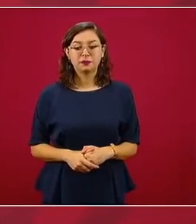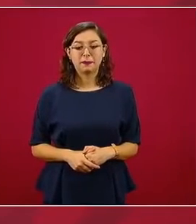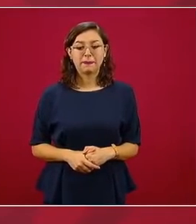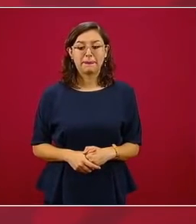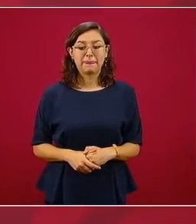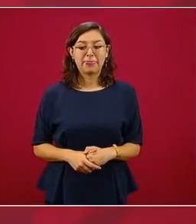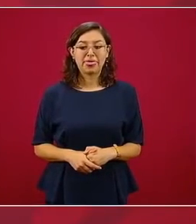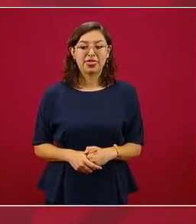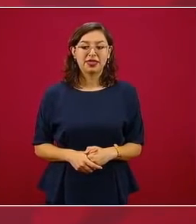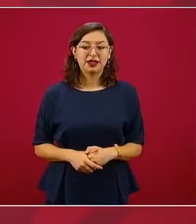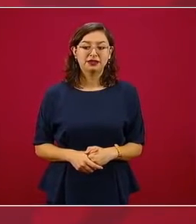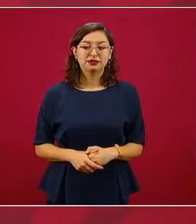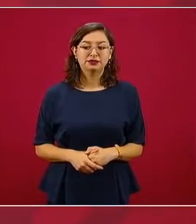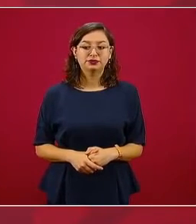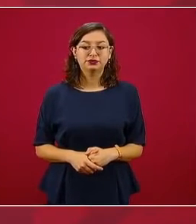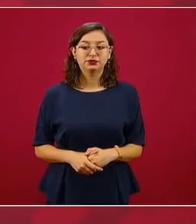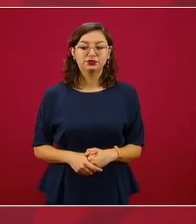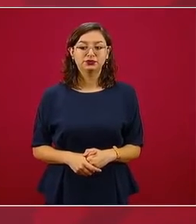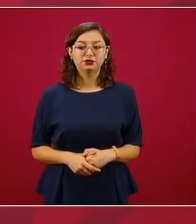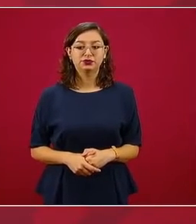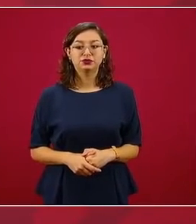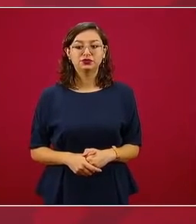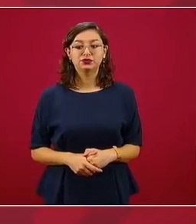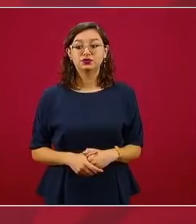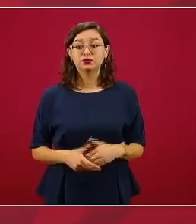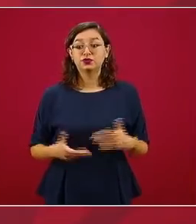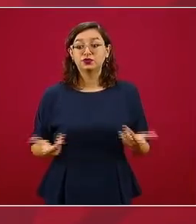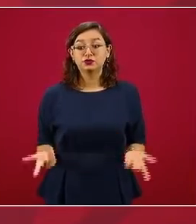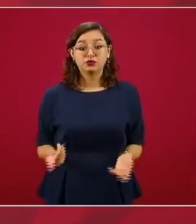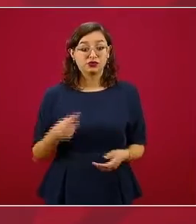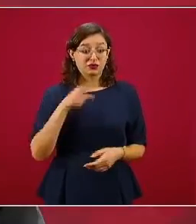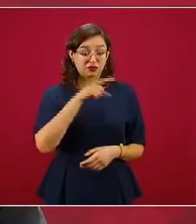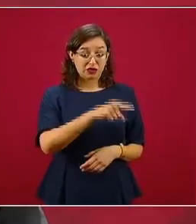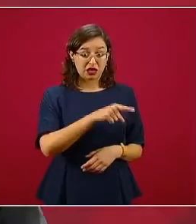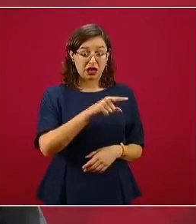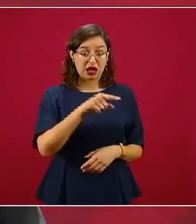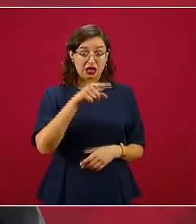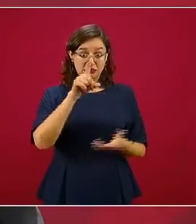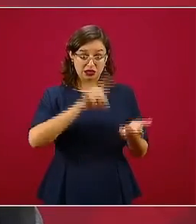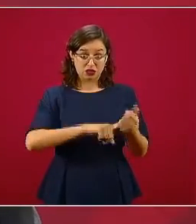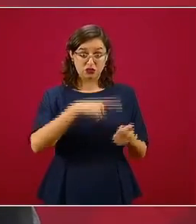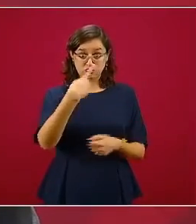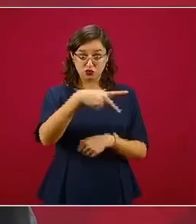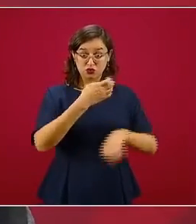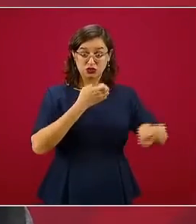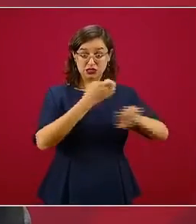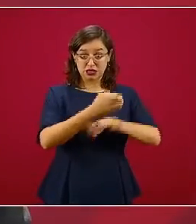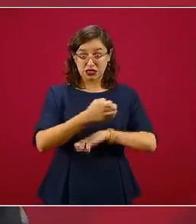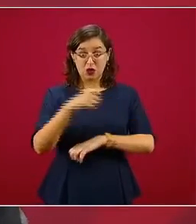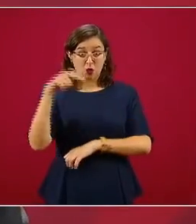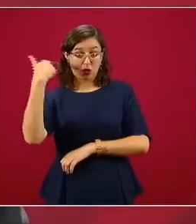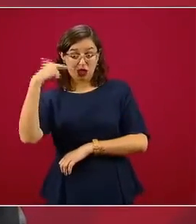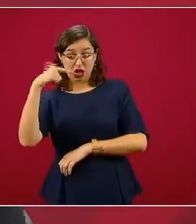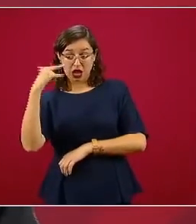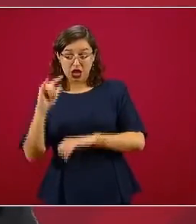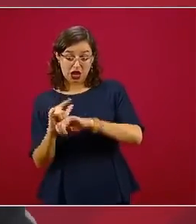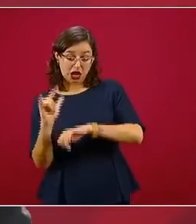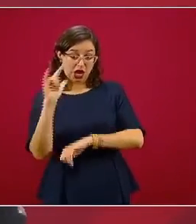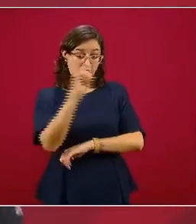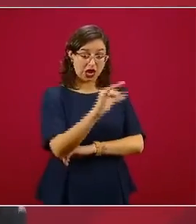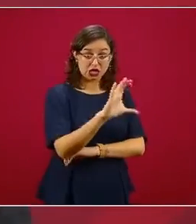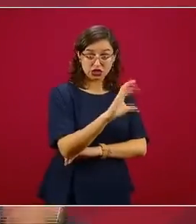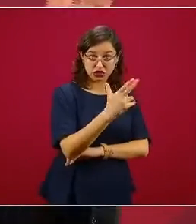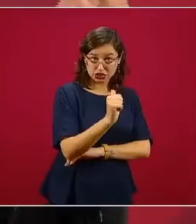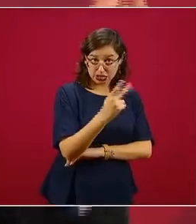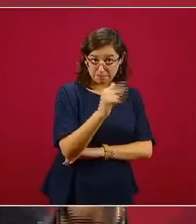vaya en un avión a Chapala, de Guadalajara a Chapala, o sea,